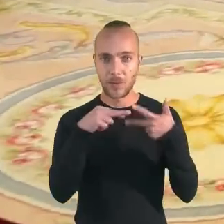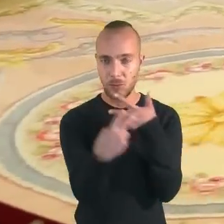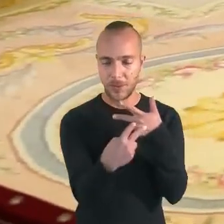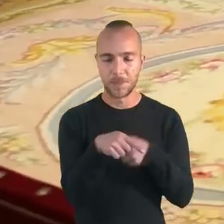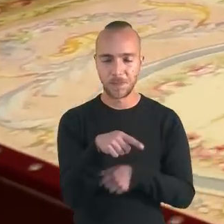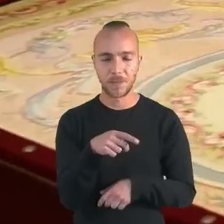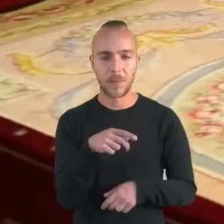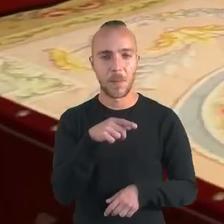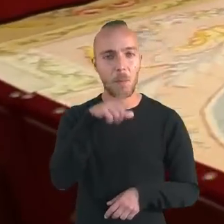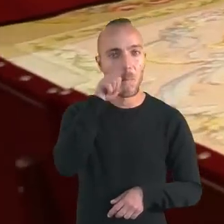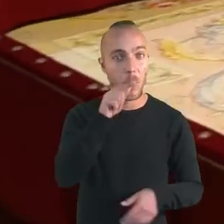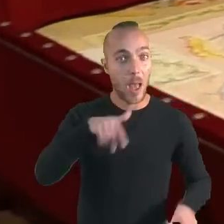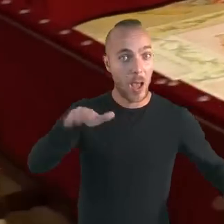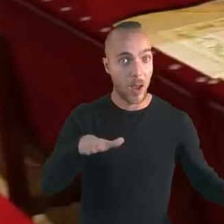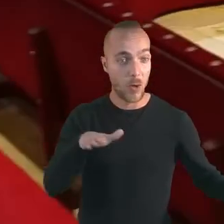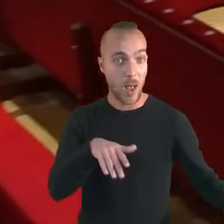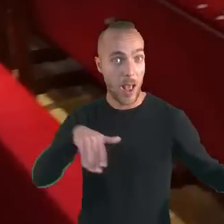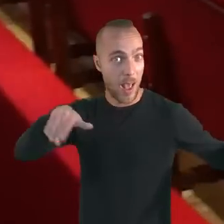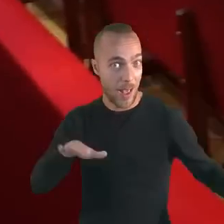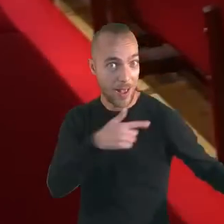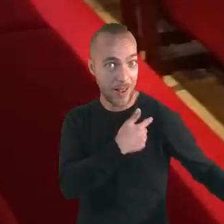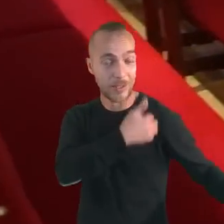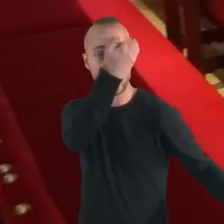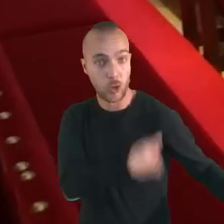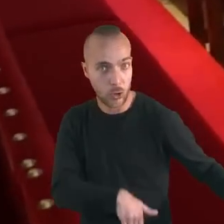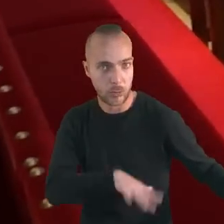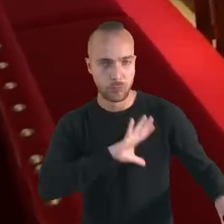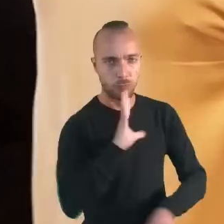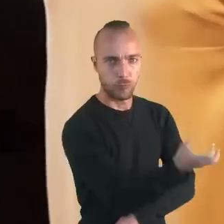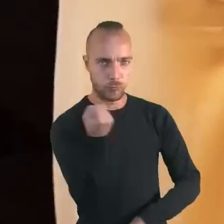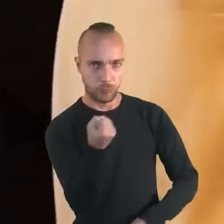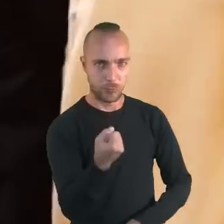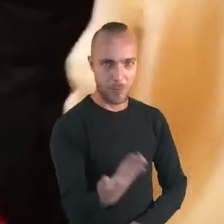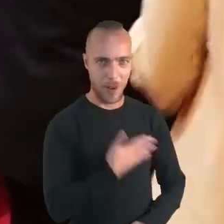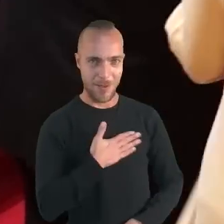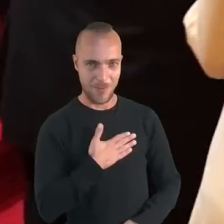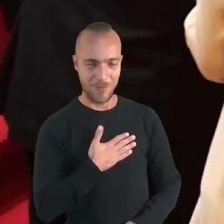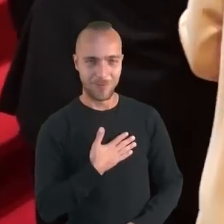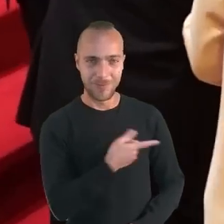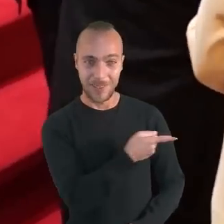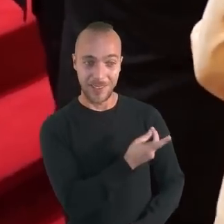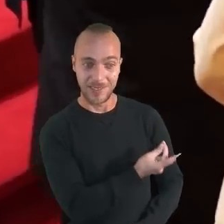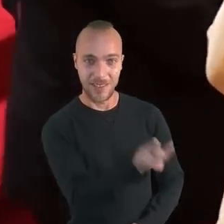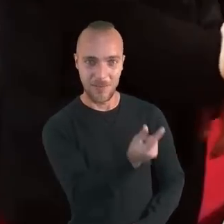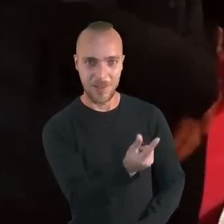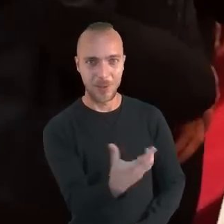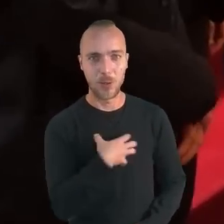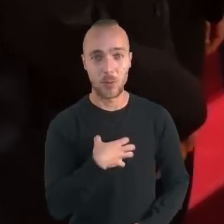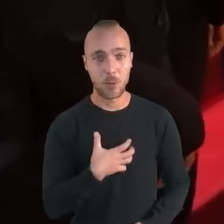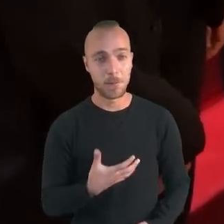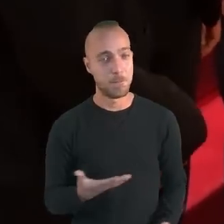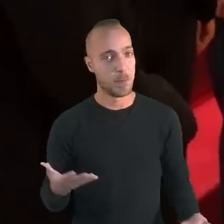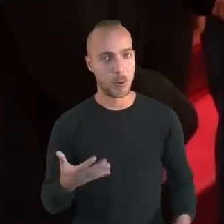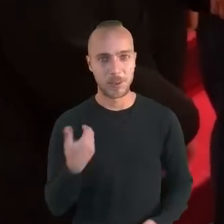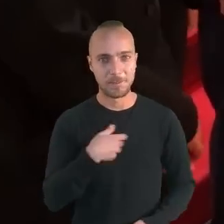Egoak ebaki banizkion, nirea izango zen. Ez zuen alde egingo, baina horrela ezen gehiago